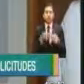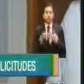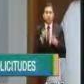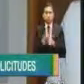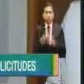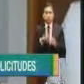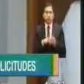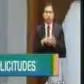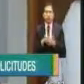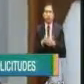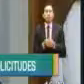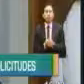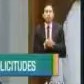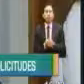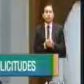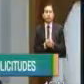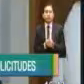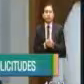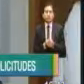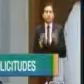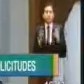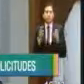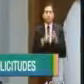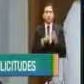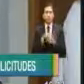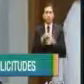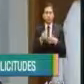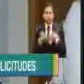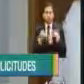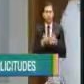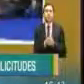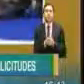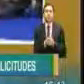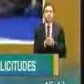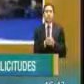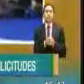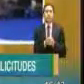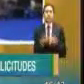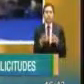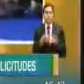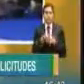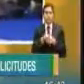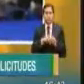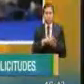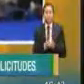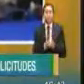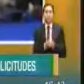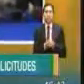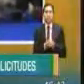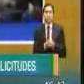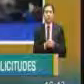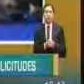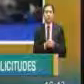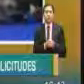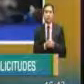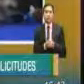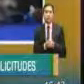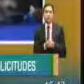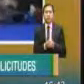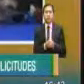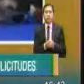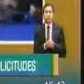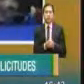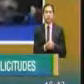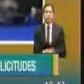local, este plazo venció ayer, también a nivel nacional, ¿no? ¿Qué requisitos se les está exigiendo por parte del Tribunal Electoral?